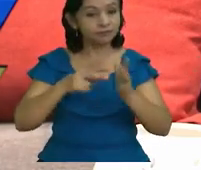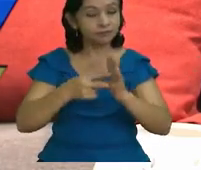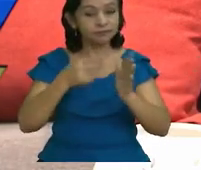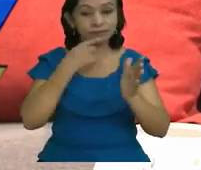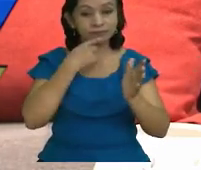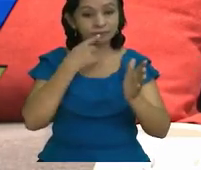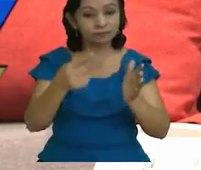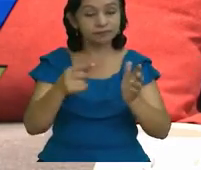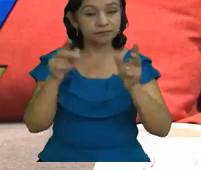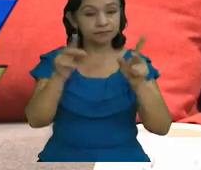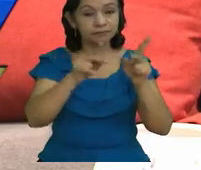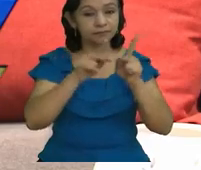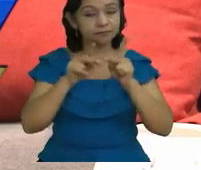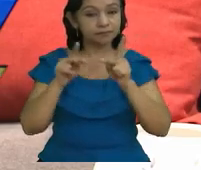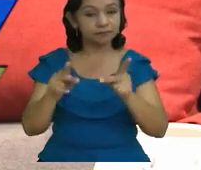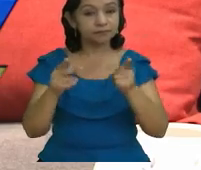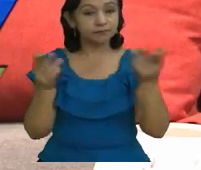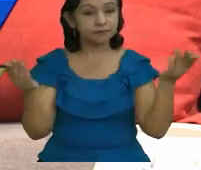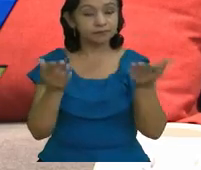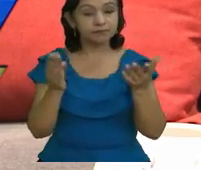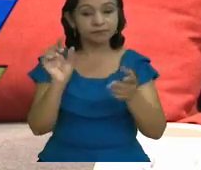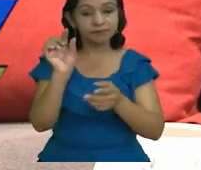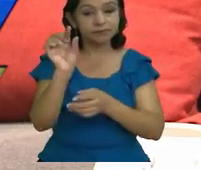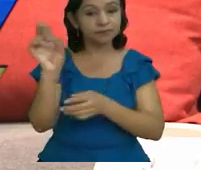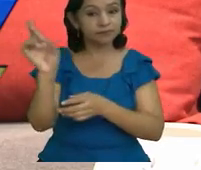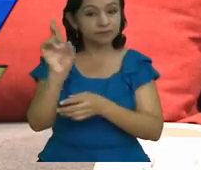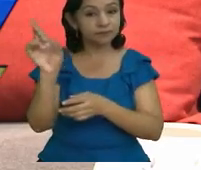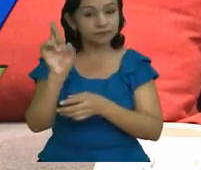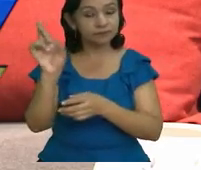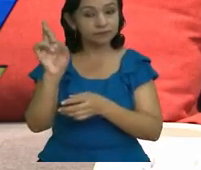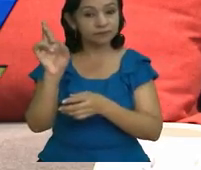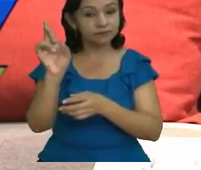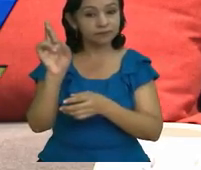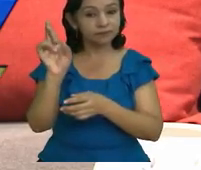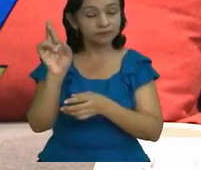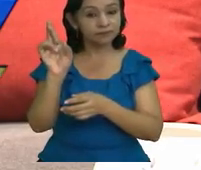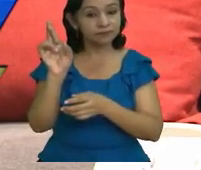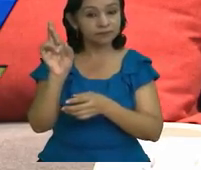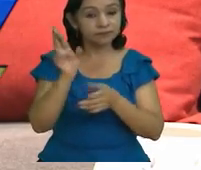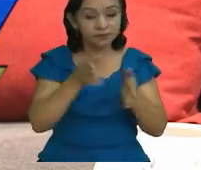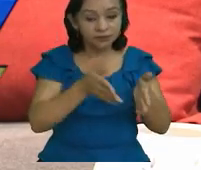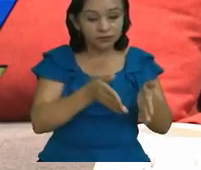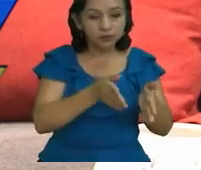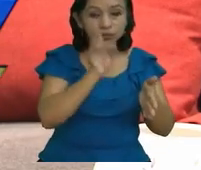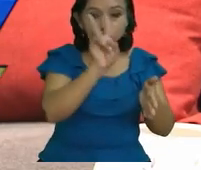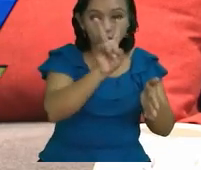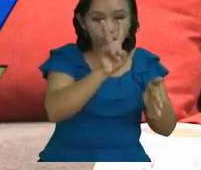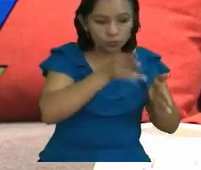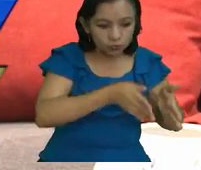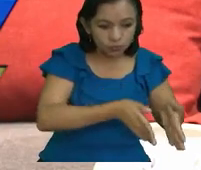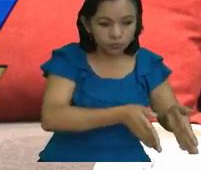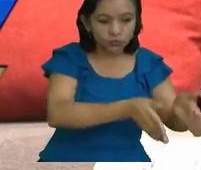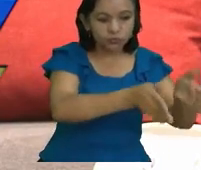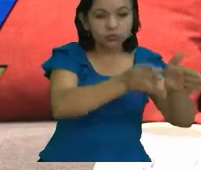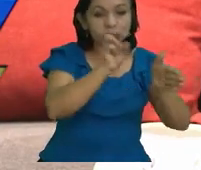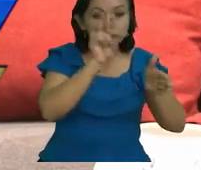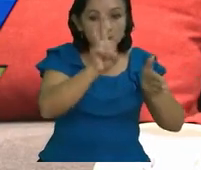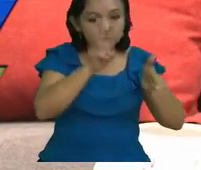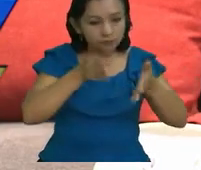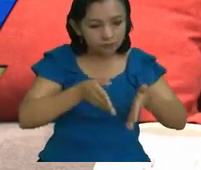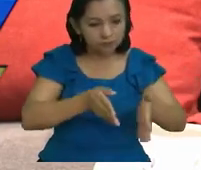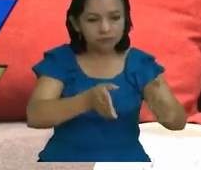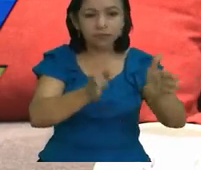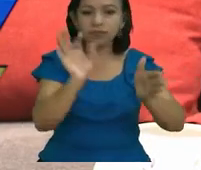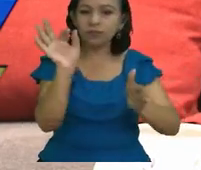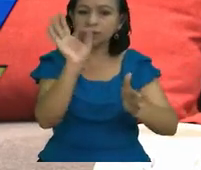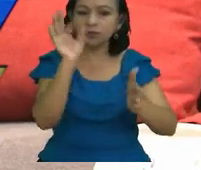un productor, en el caso del frijol, vamos a sembrar doble surco o triple surco, ya okay, eso es una tecnología, porque es